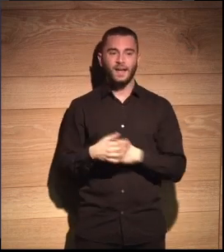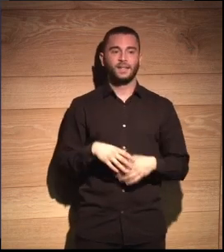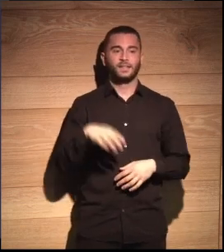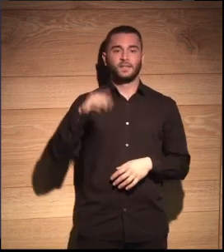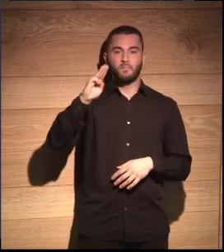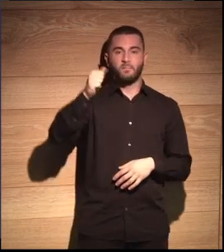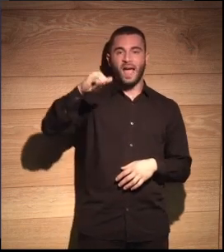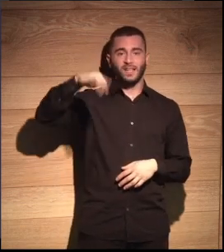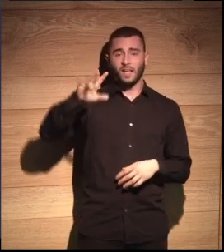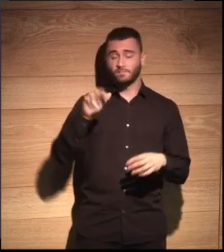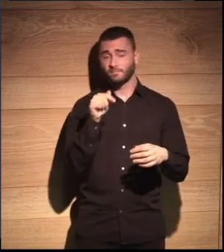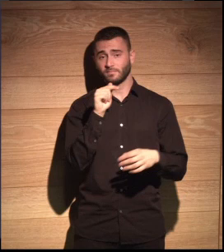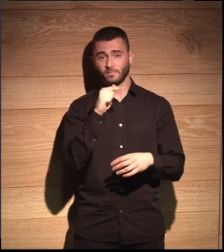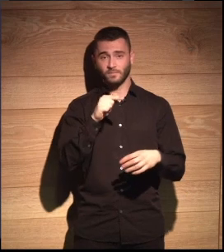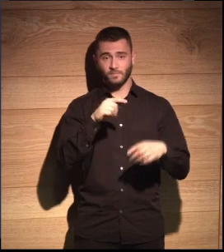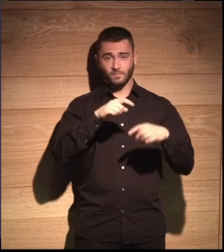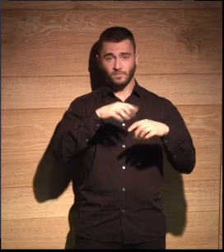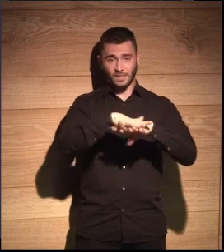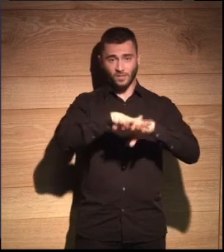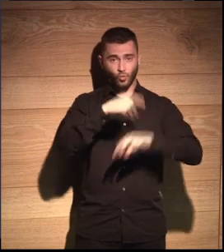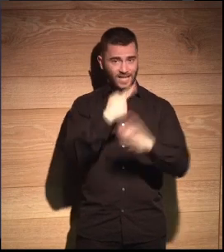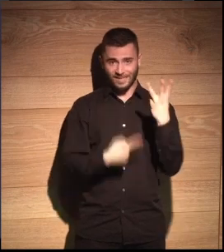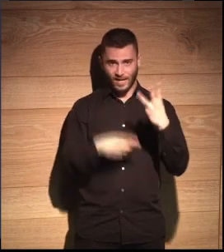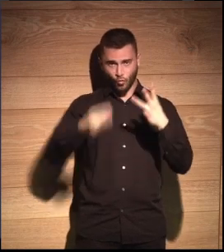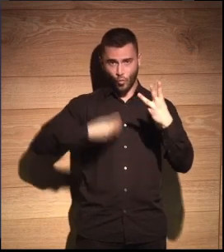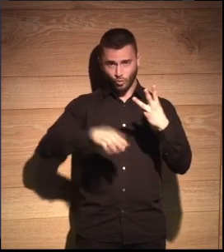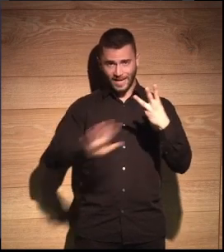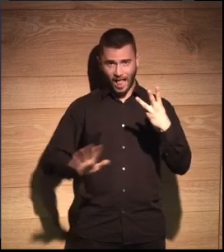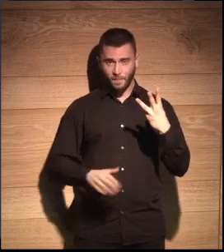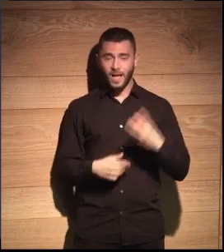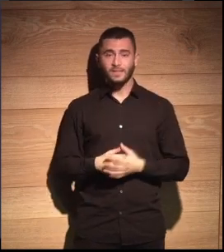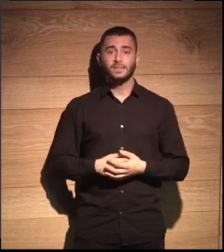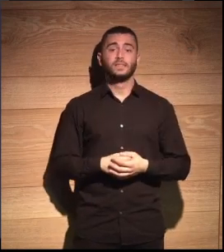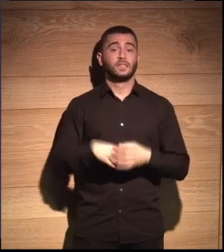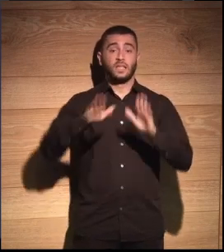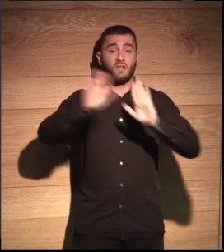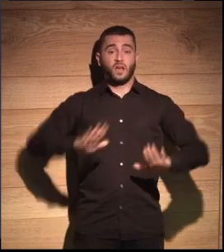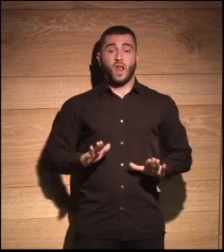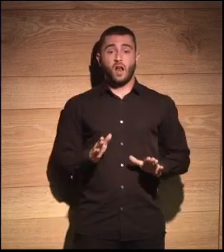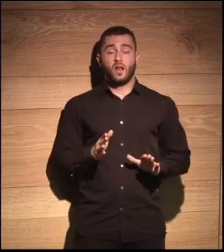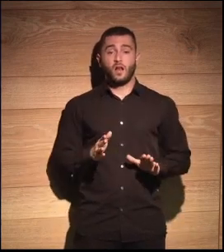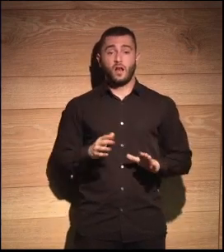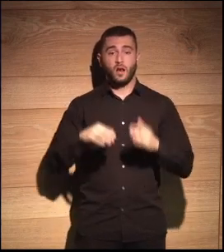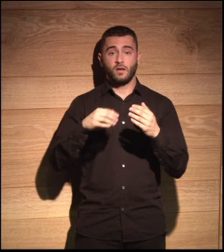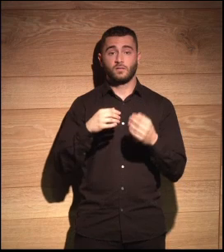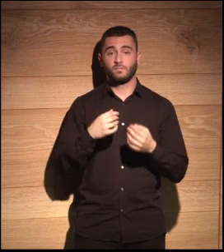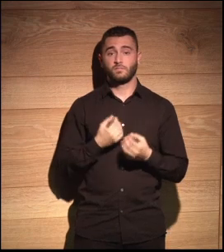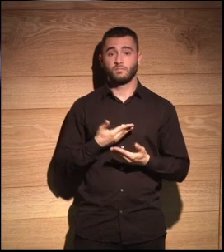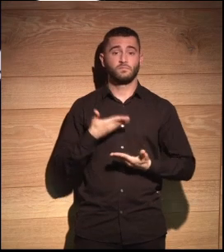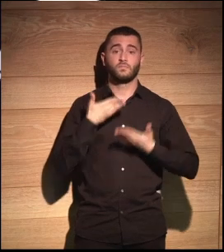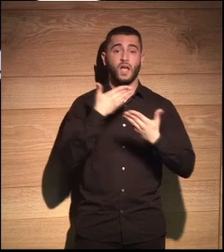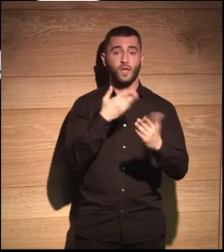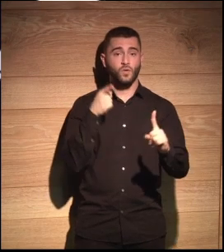que se utiliza, que es bastante simple, son tres texturas nada más, y al final son las que componen el resultado final del personaje que